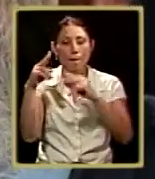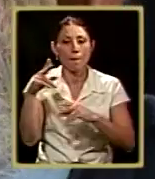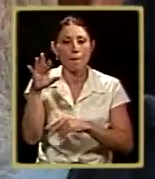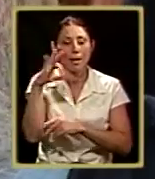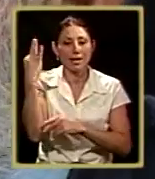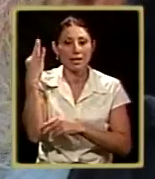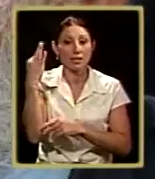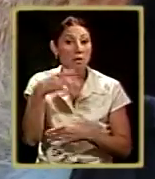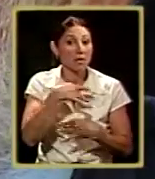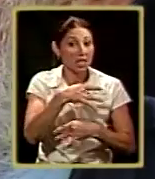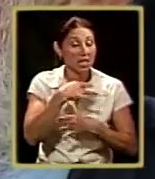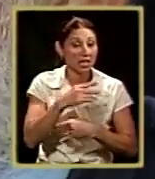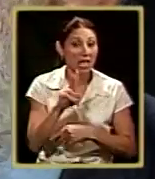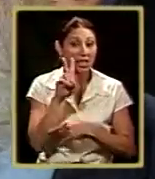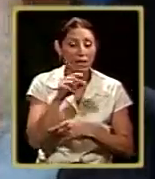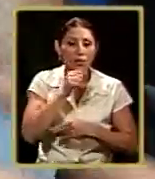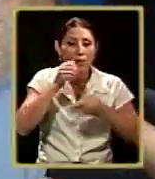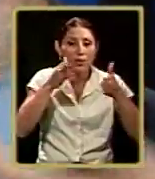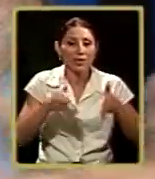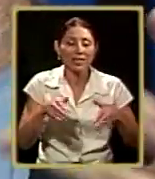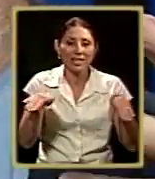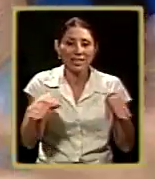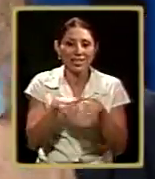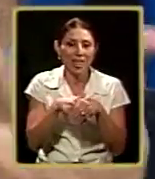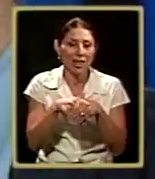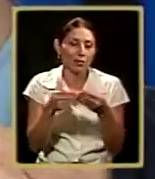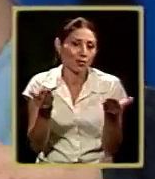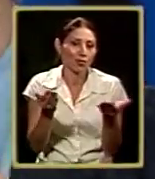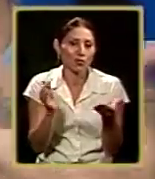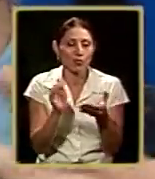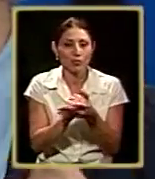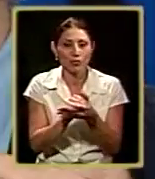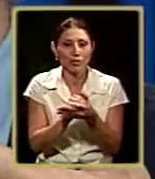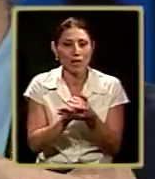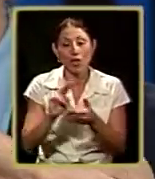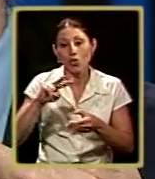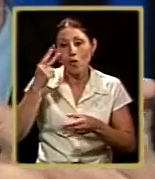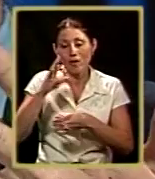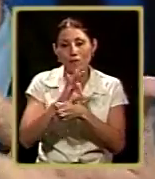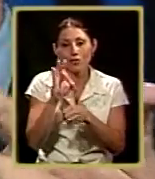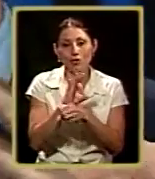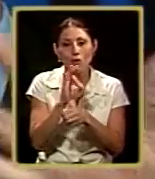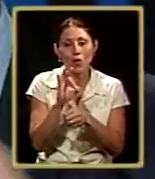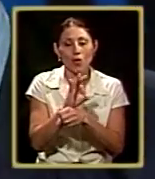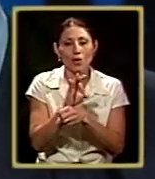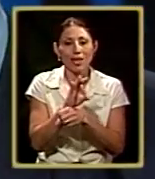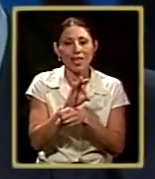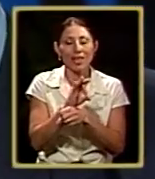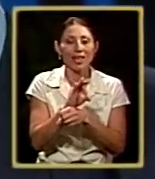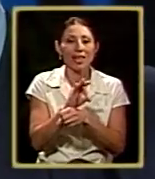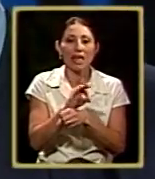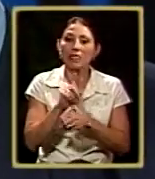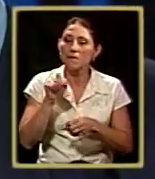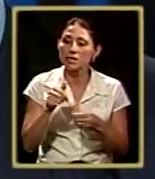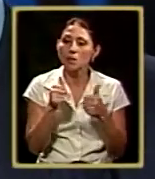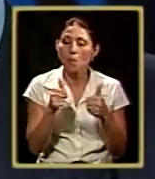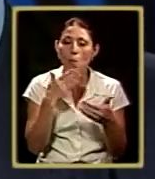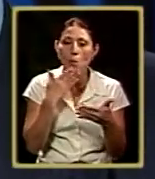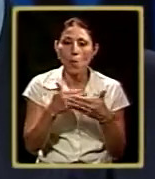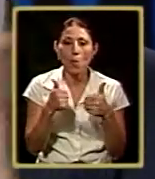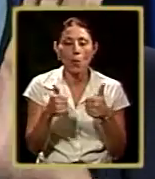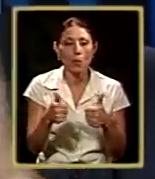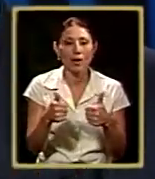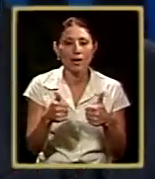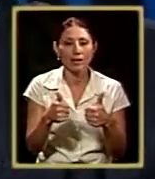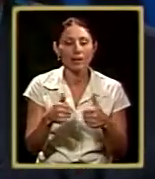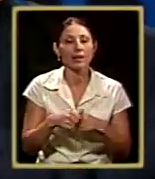dos periodistas casados, eso es, bueno, es decir, la doble función Claro. debe ser muy, muy enriquecedora. Sí,